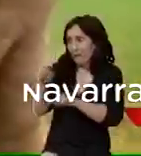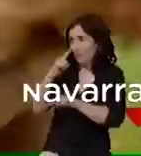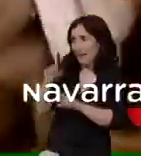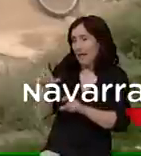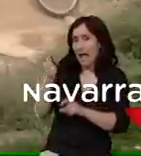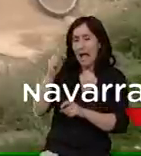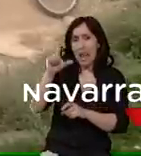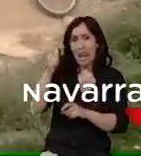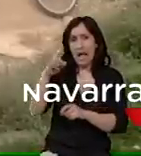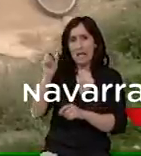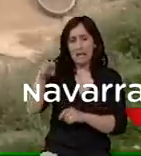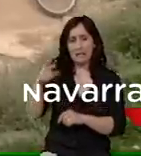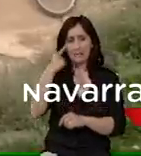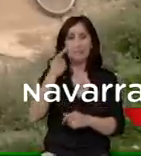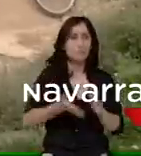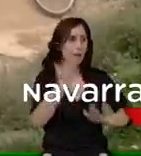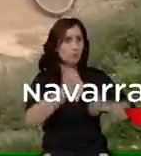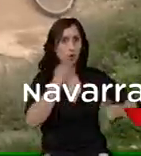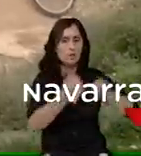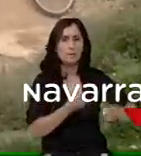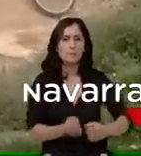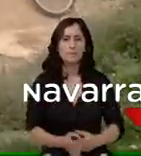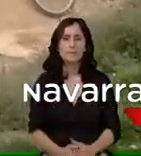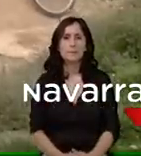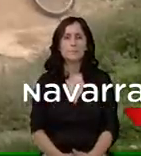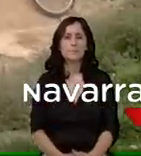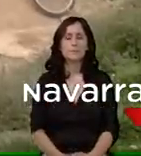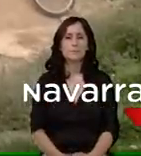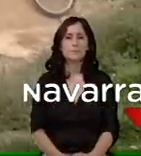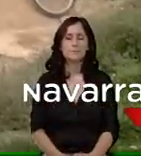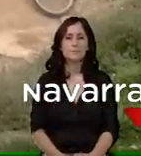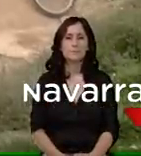tenés ¡Cómo, un alacrán! ¡Corre! ¡Corre! ¡Adiós, eh! ¡Te quedas ahí con el tiki!